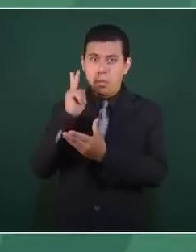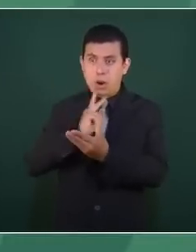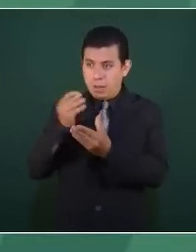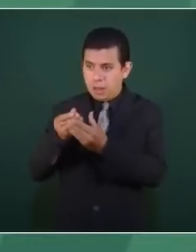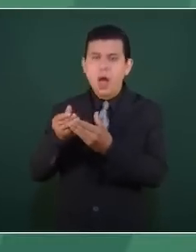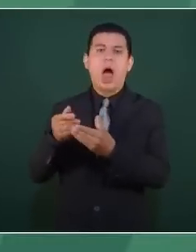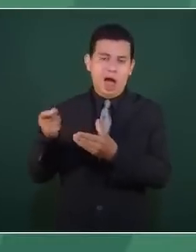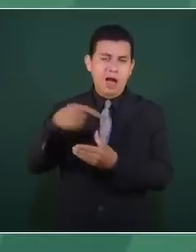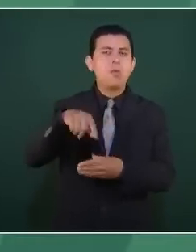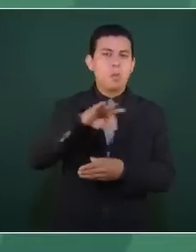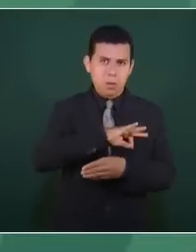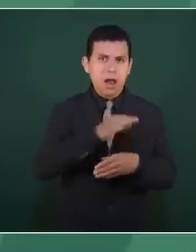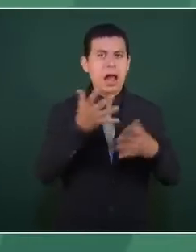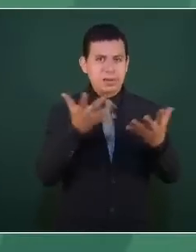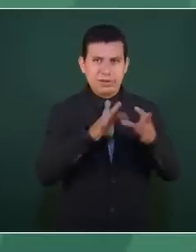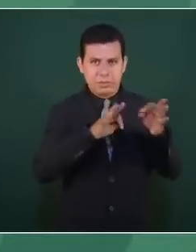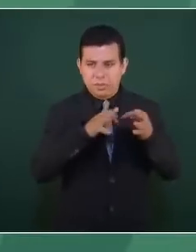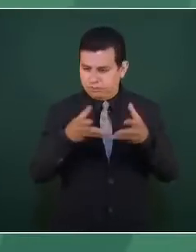y